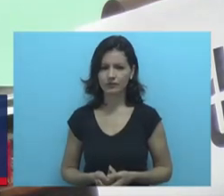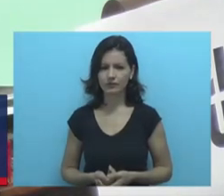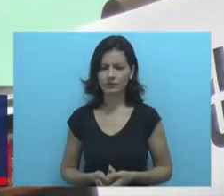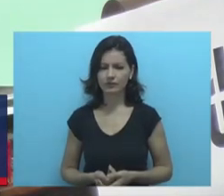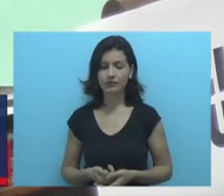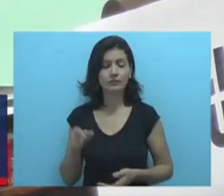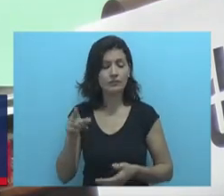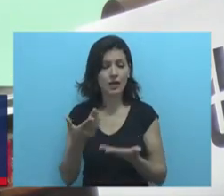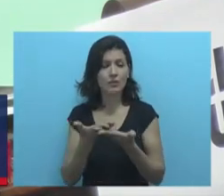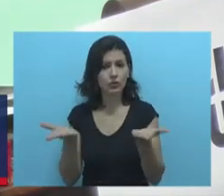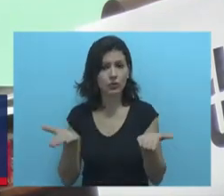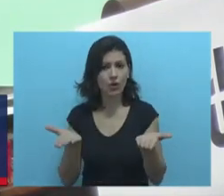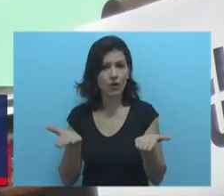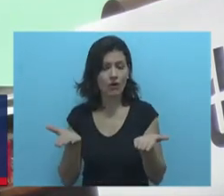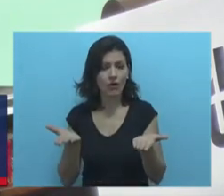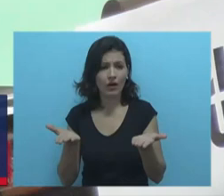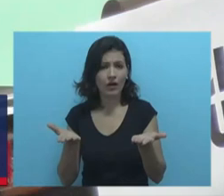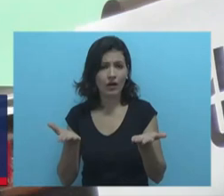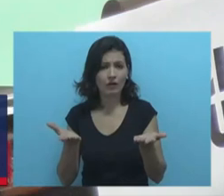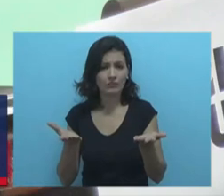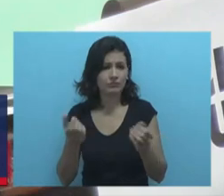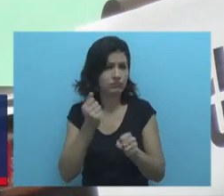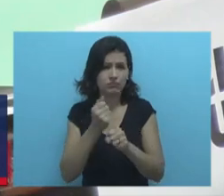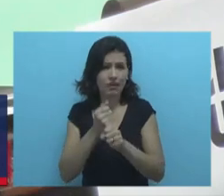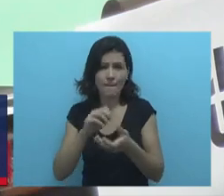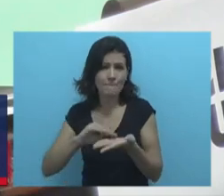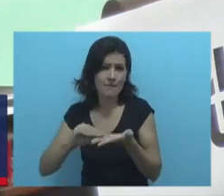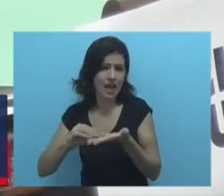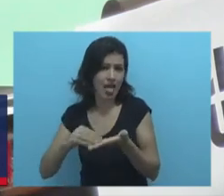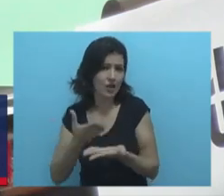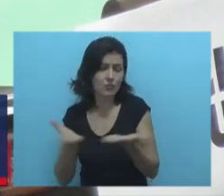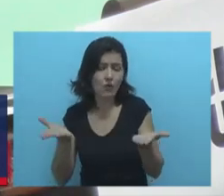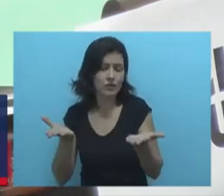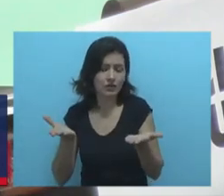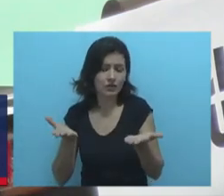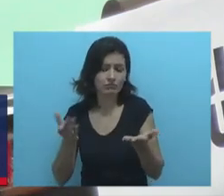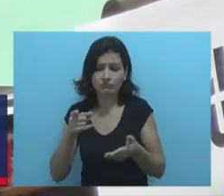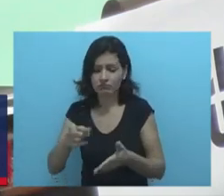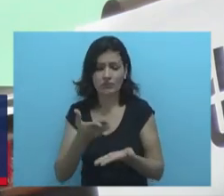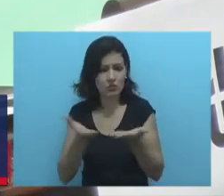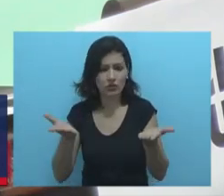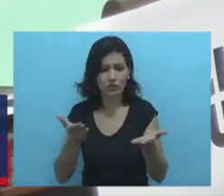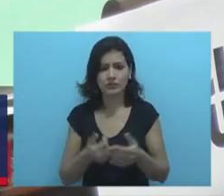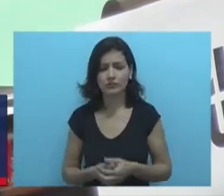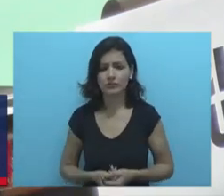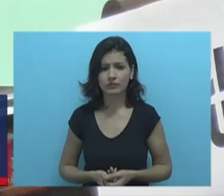ejemplificó lo que es un servidor público. Él, ese famoso discurso que dio en este recinto el día que